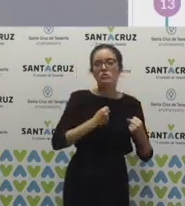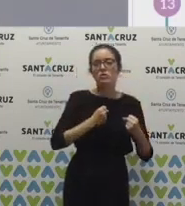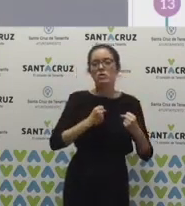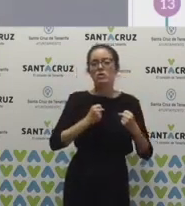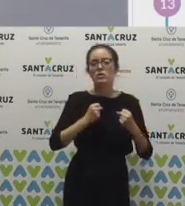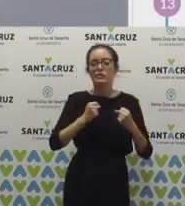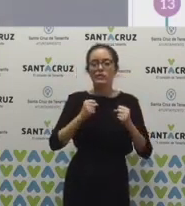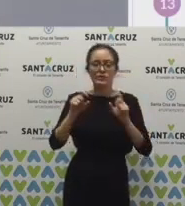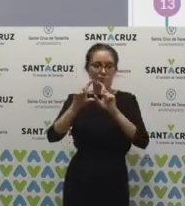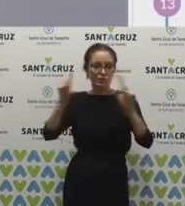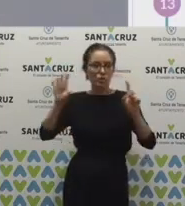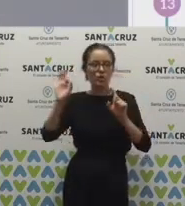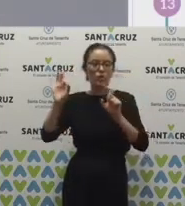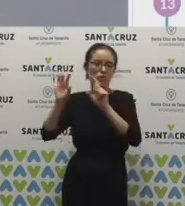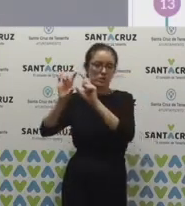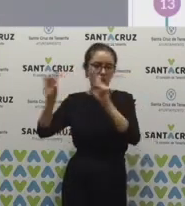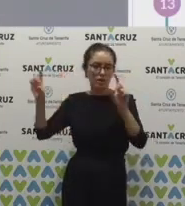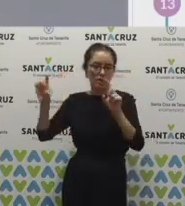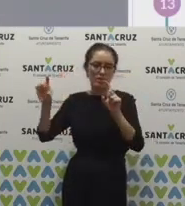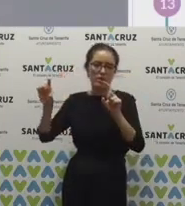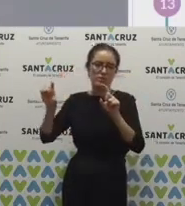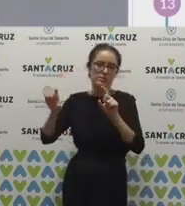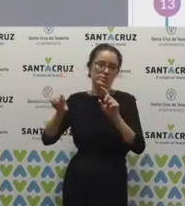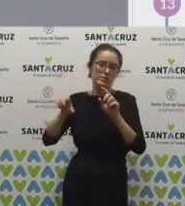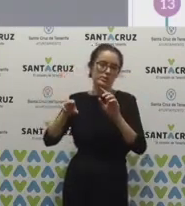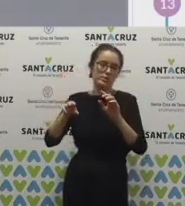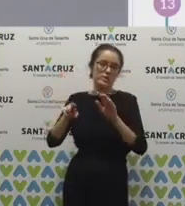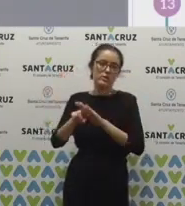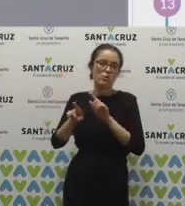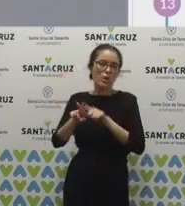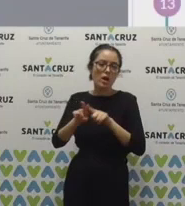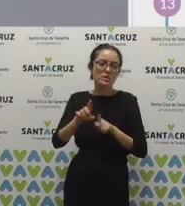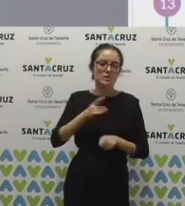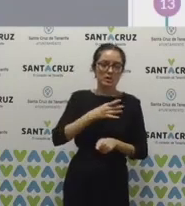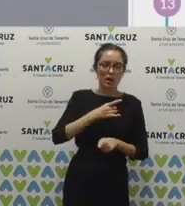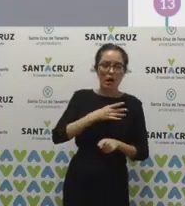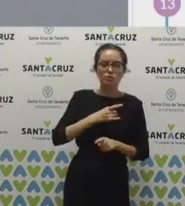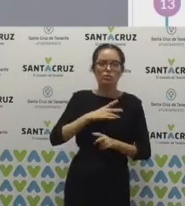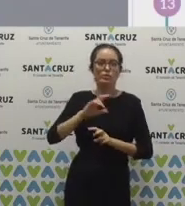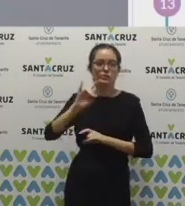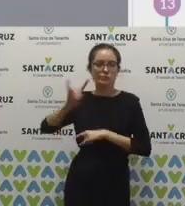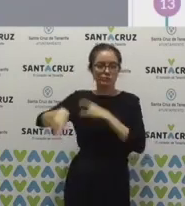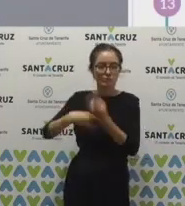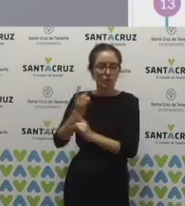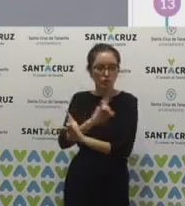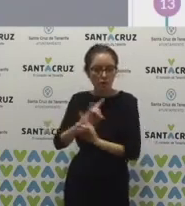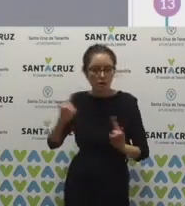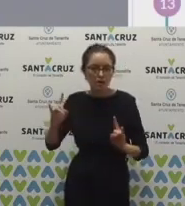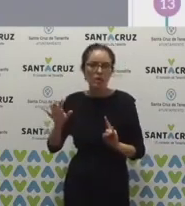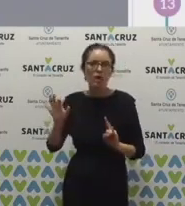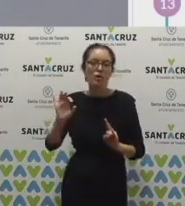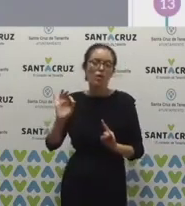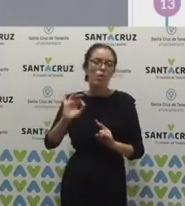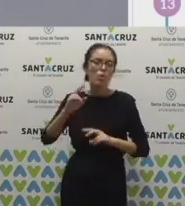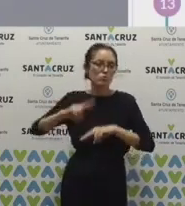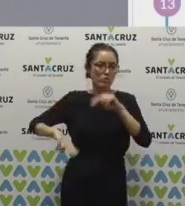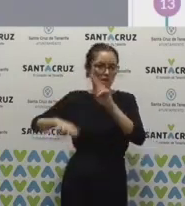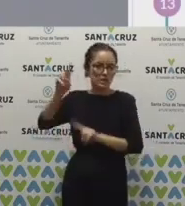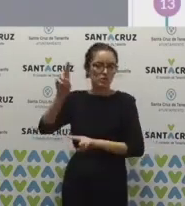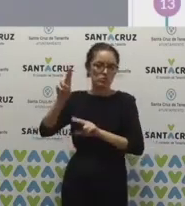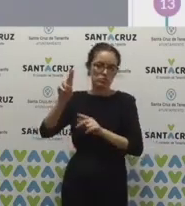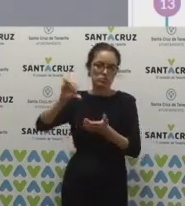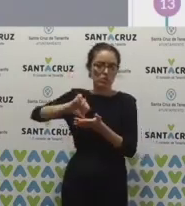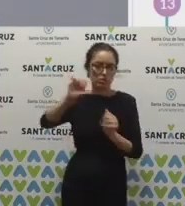entidades de carácter empresas sindical o ecologistas o que defiendan intereses económicos sociales o urbanísticos de la ciudad